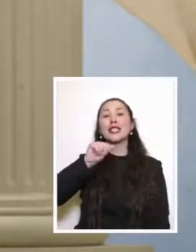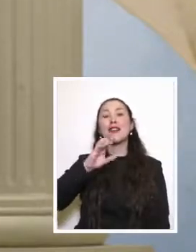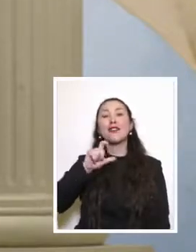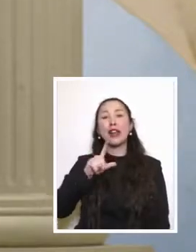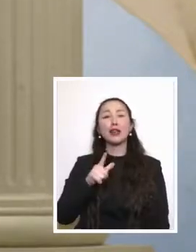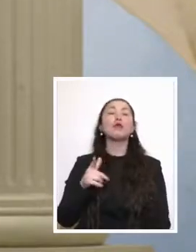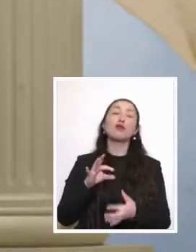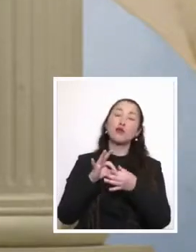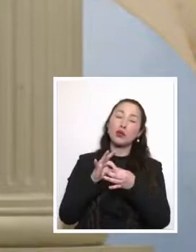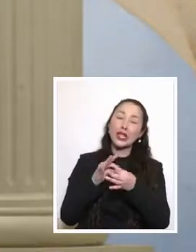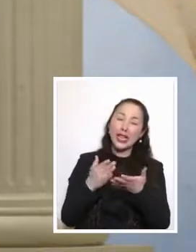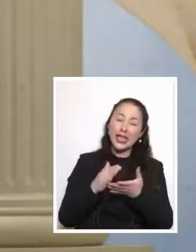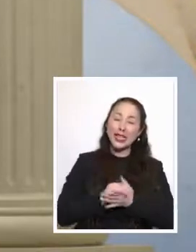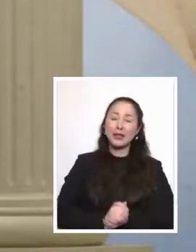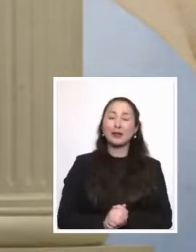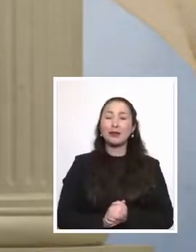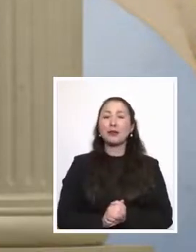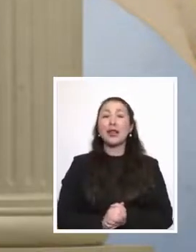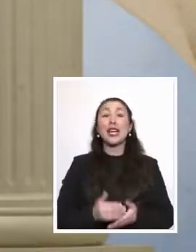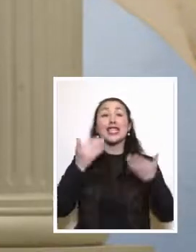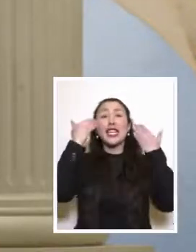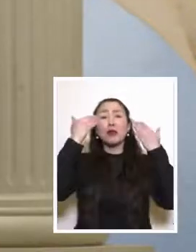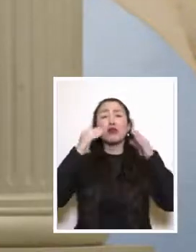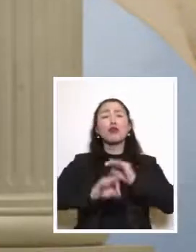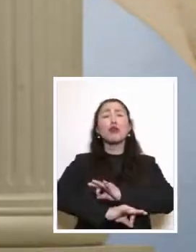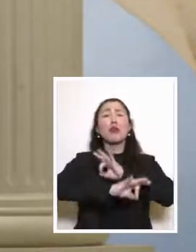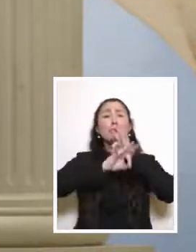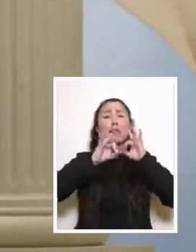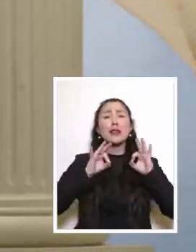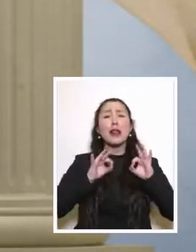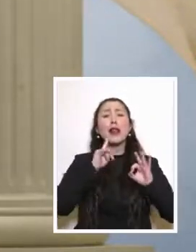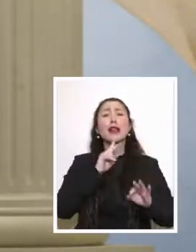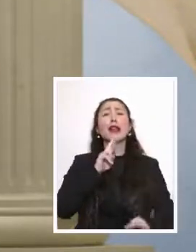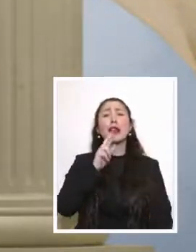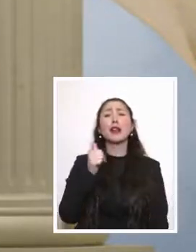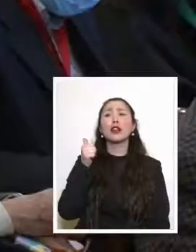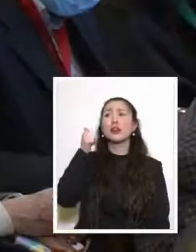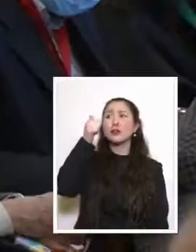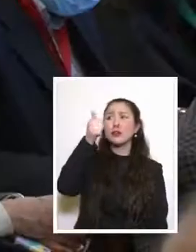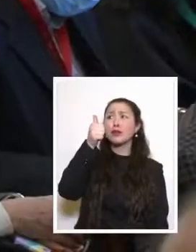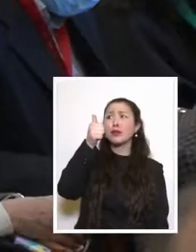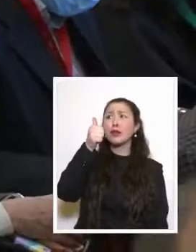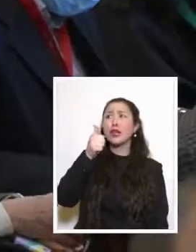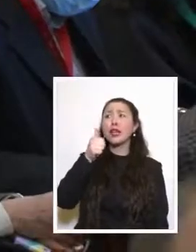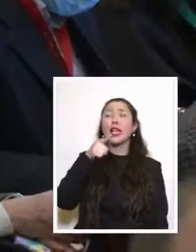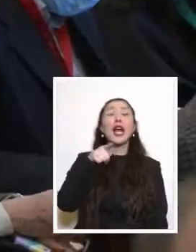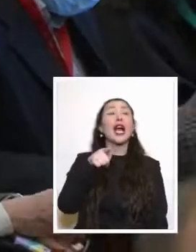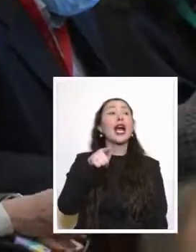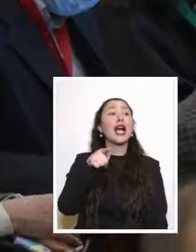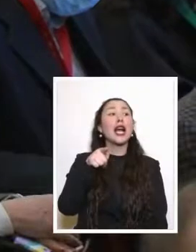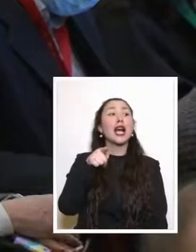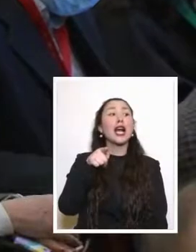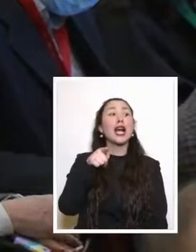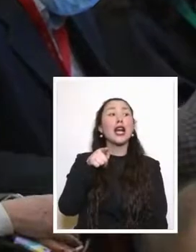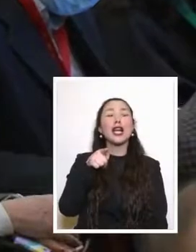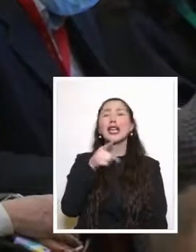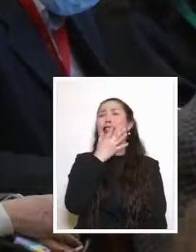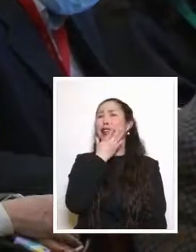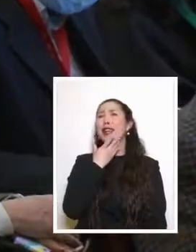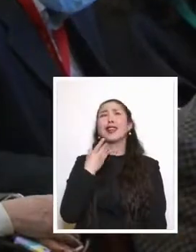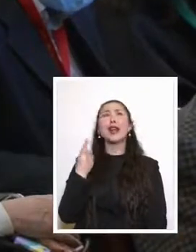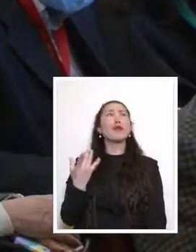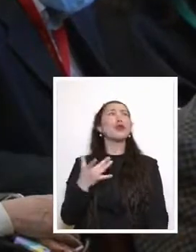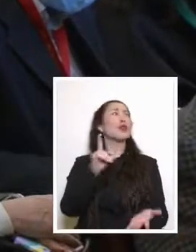gracias. Un saludo muy especial a la rectora, señora Rosa Debes, que nos acoge, como decía antes, en esta hermosa